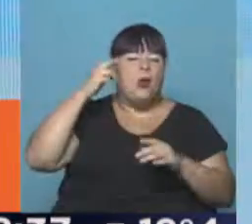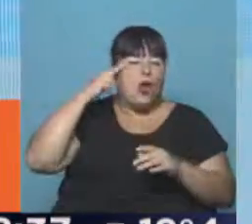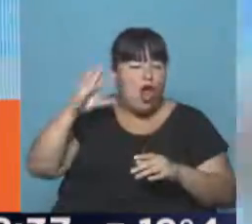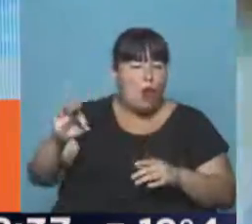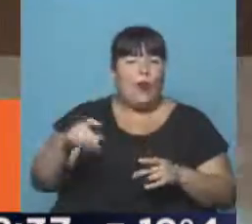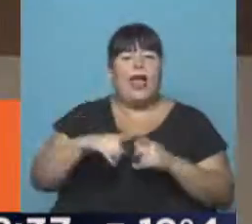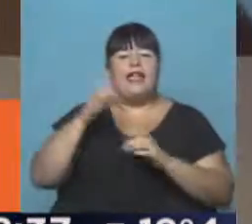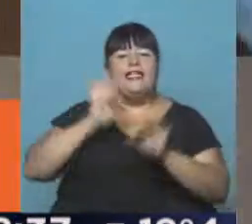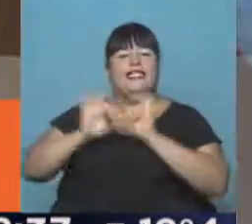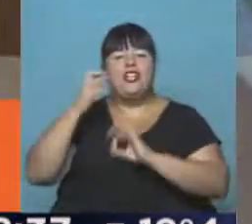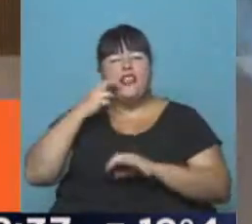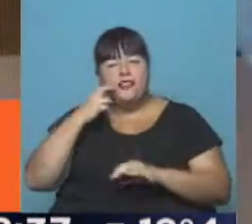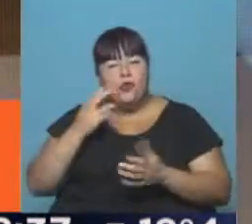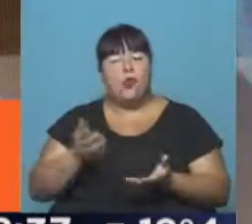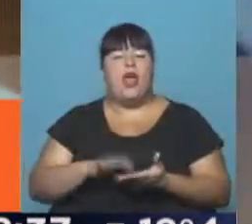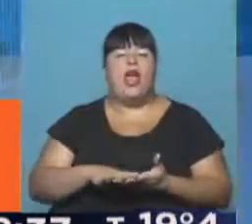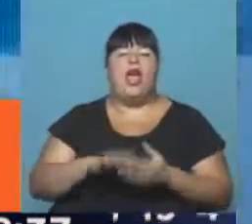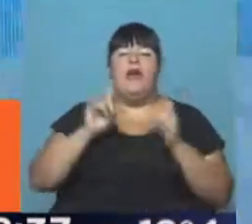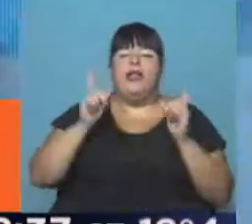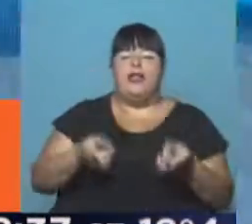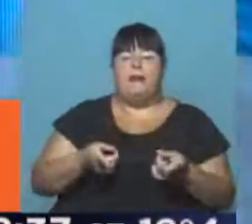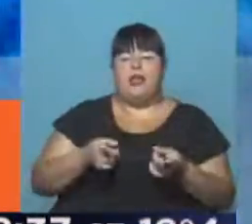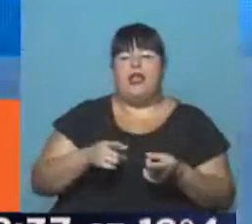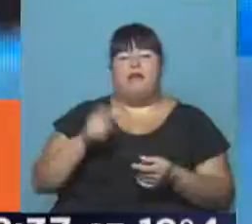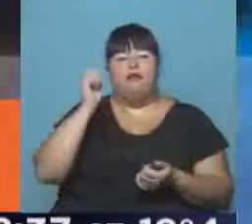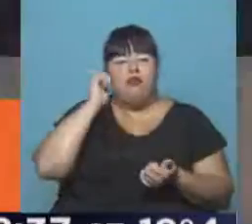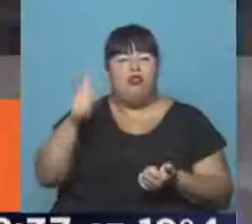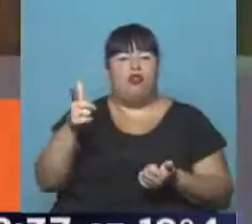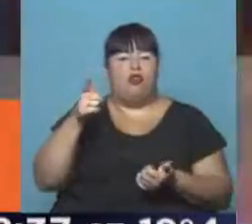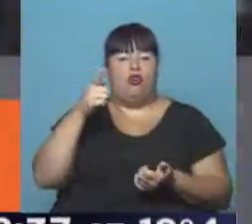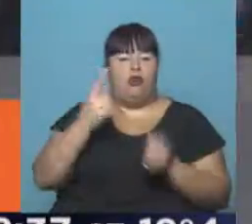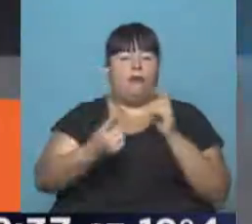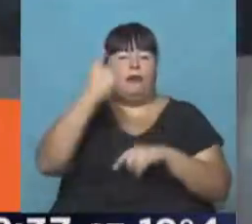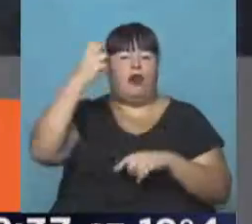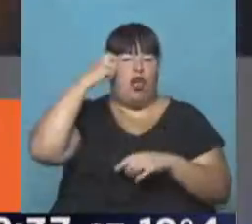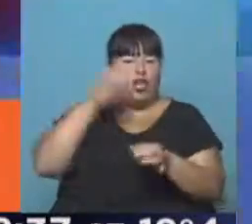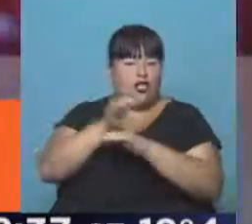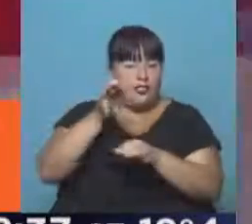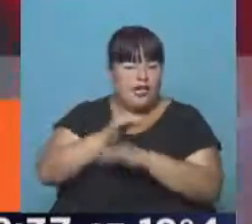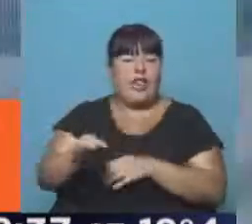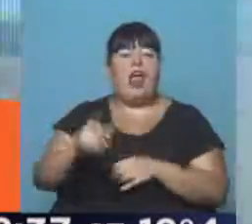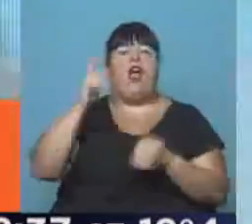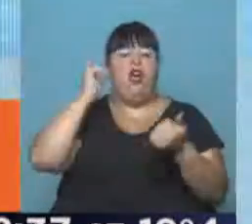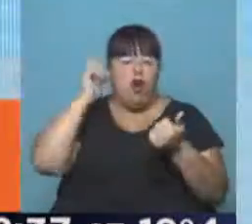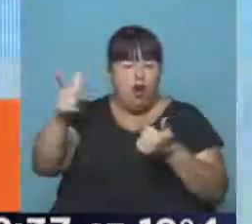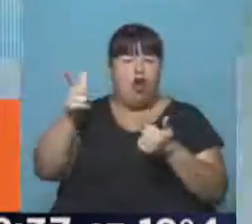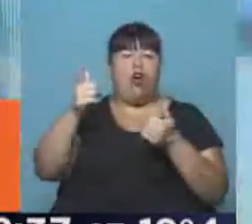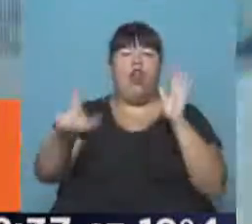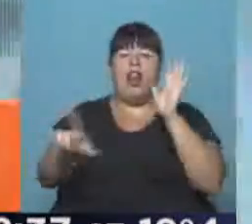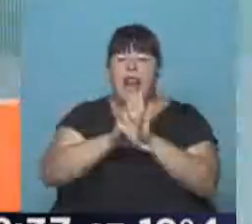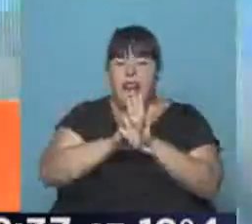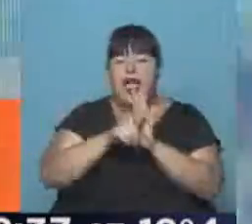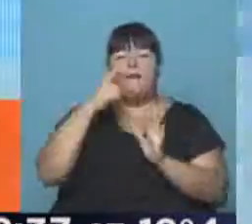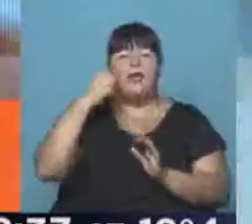90, del siglo XIX, y que había logrado encontrar su primer congreso pedagógico y había logrado armar una ley como